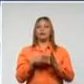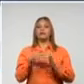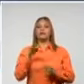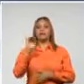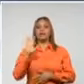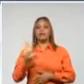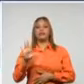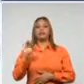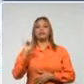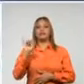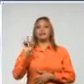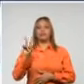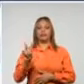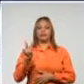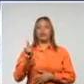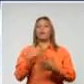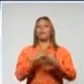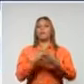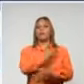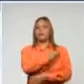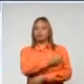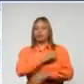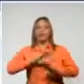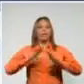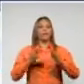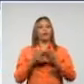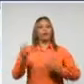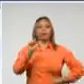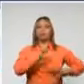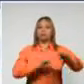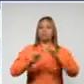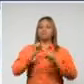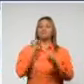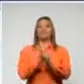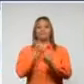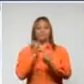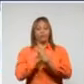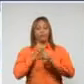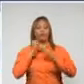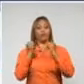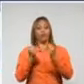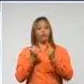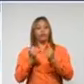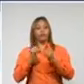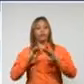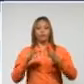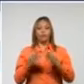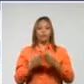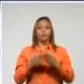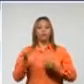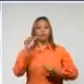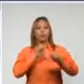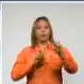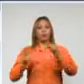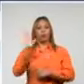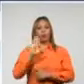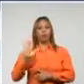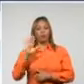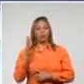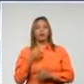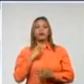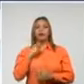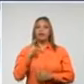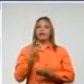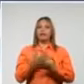4.562. Todos nuestros laboratorios trabajaron, los laboratorios de biología molecular del Instituto de